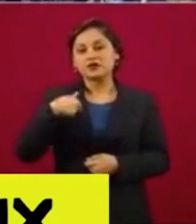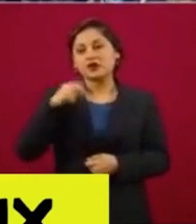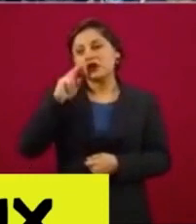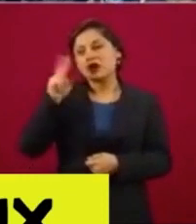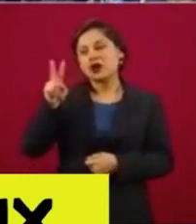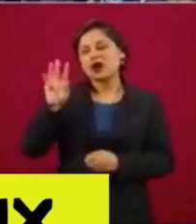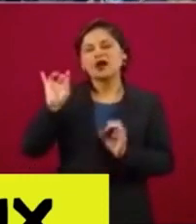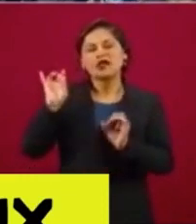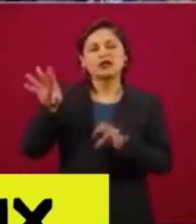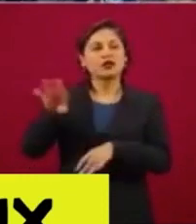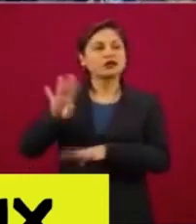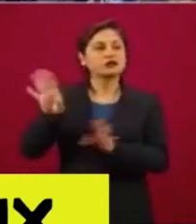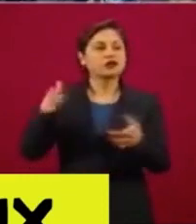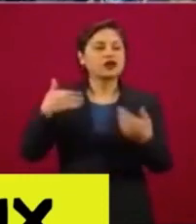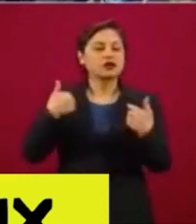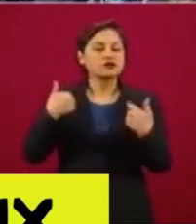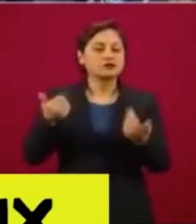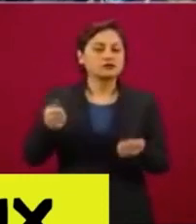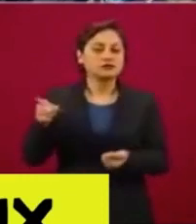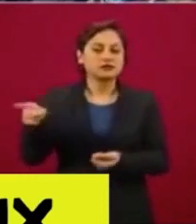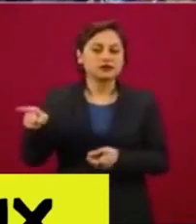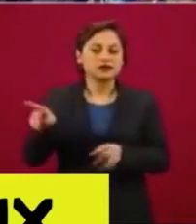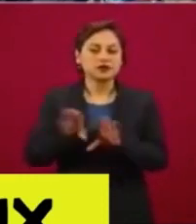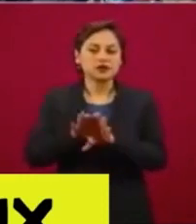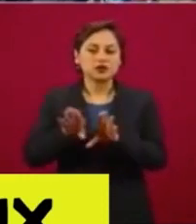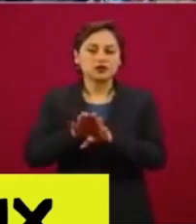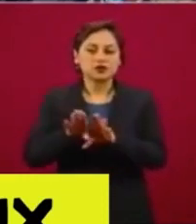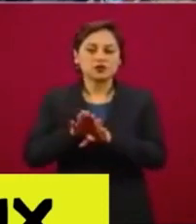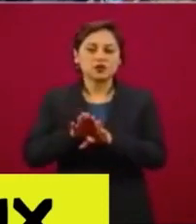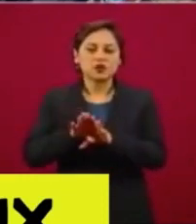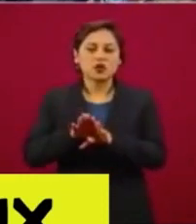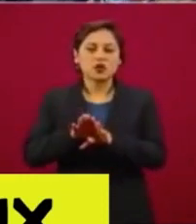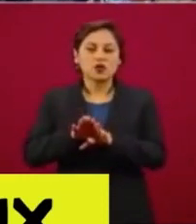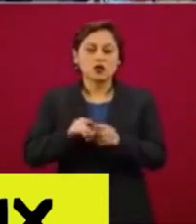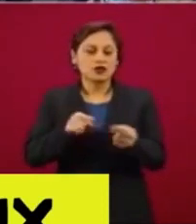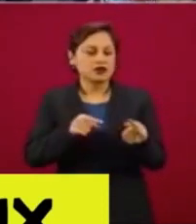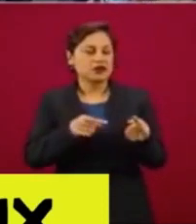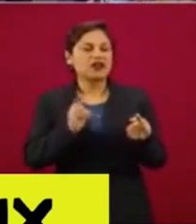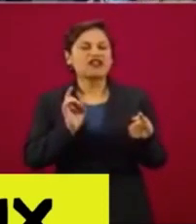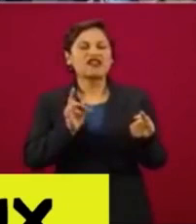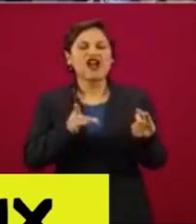cosas, es como las figuritas. Esta ya la tengo.